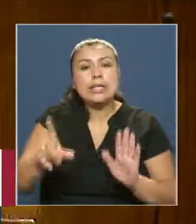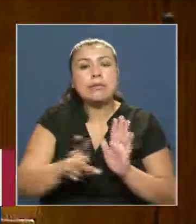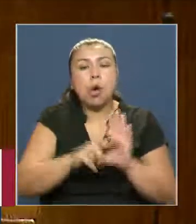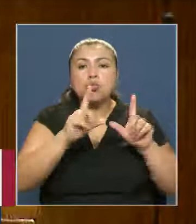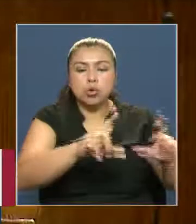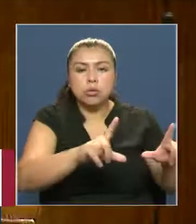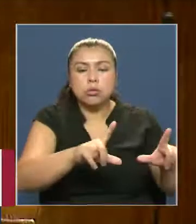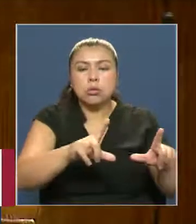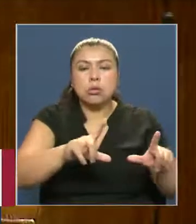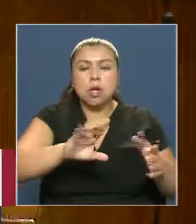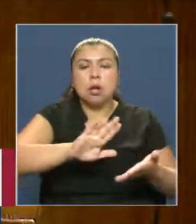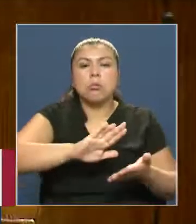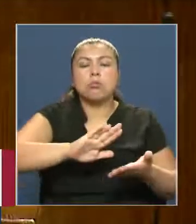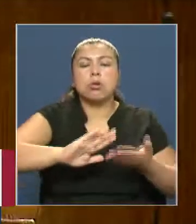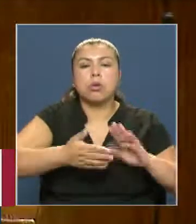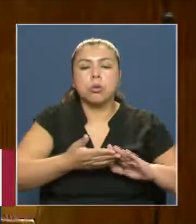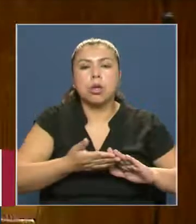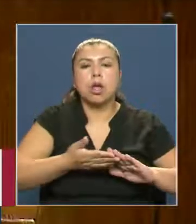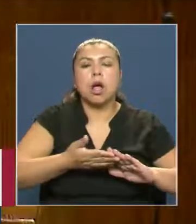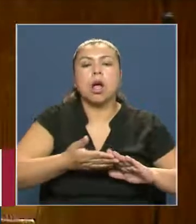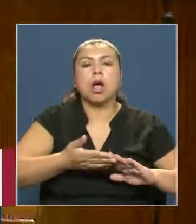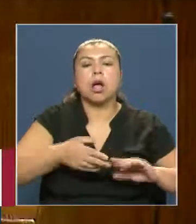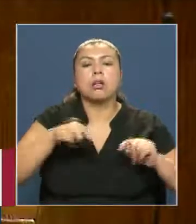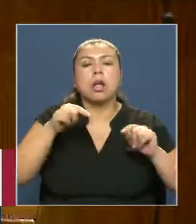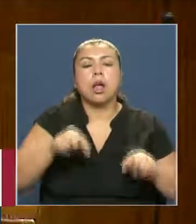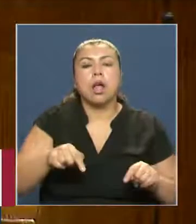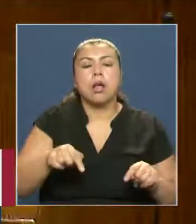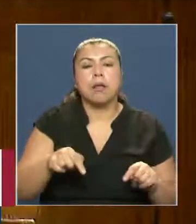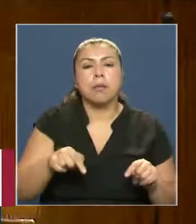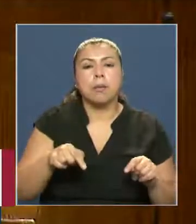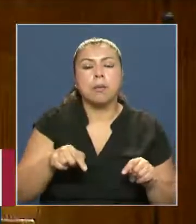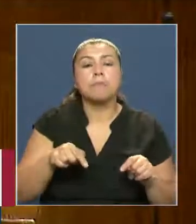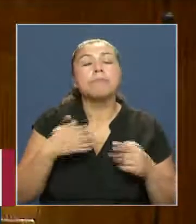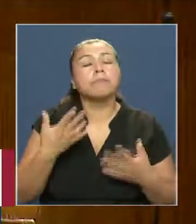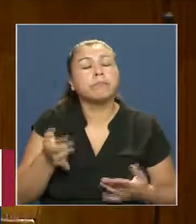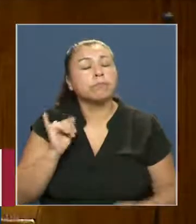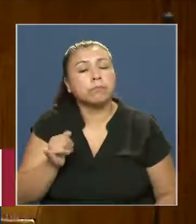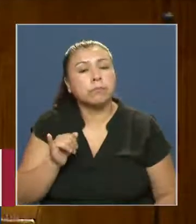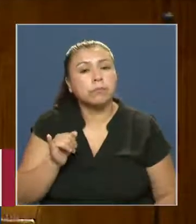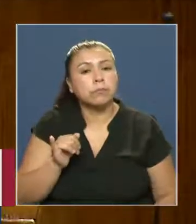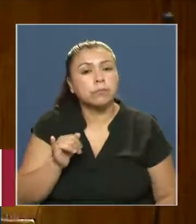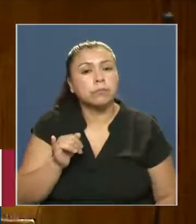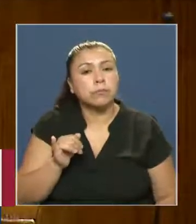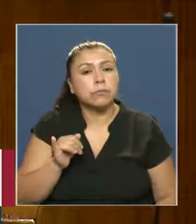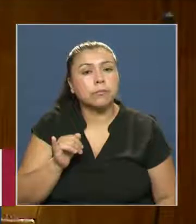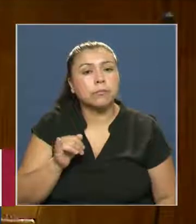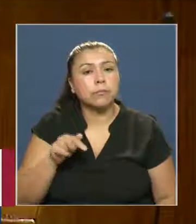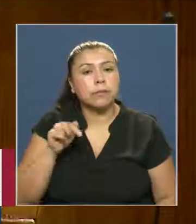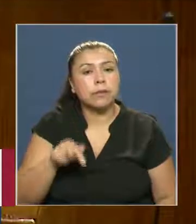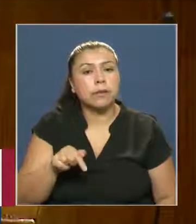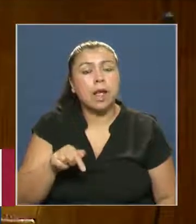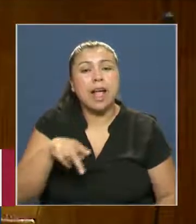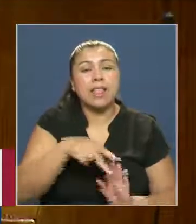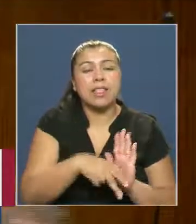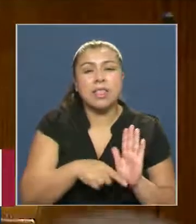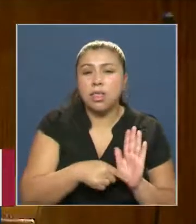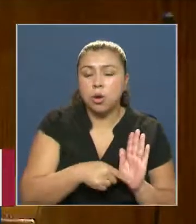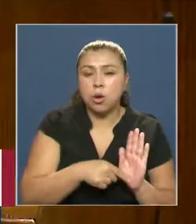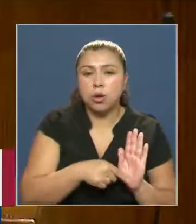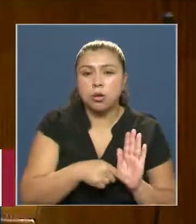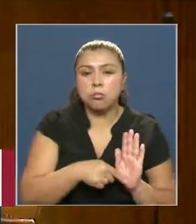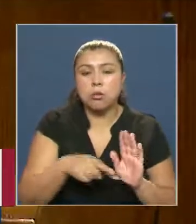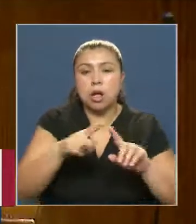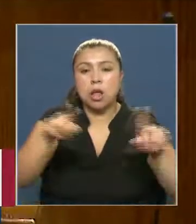la autoridad sanitaria respectiva. En el caso de existir superposición de normas en un